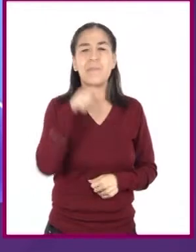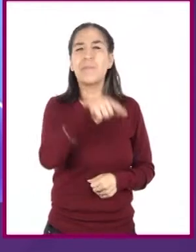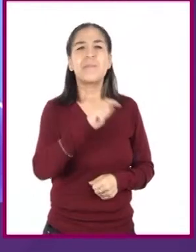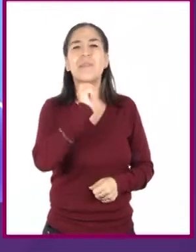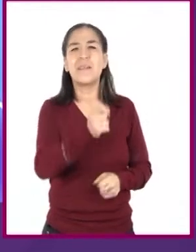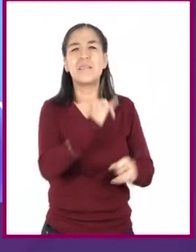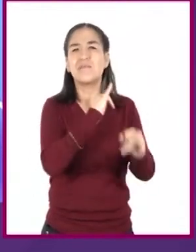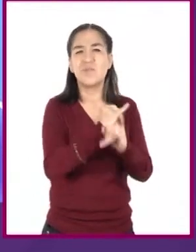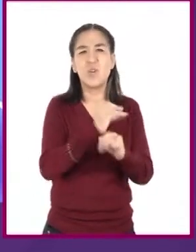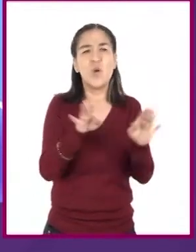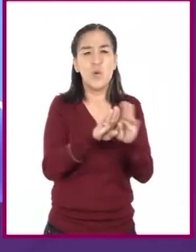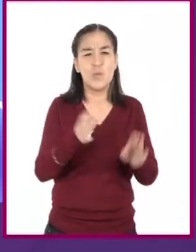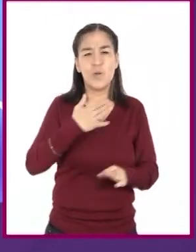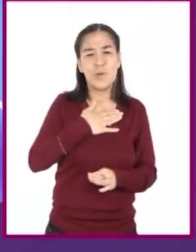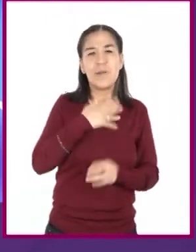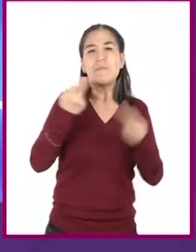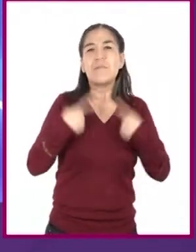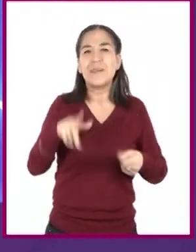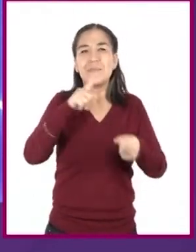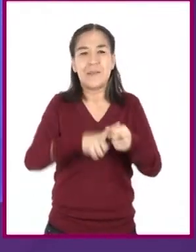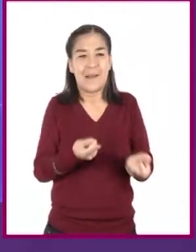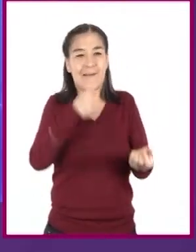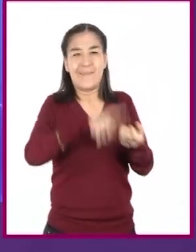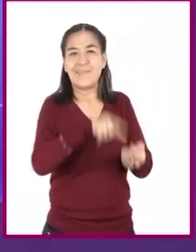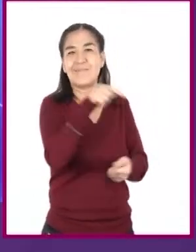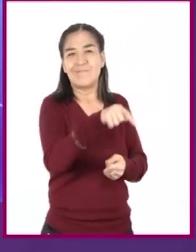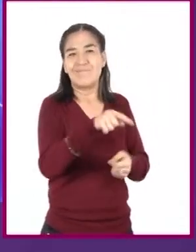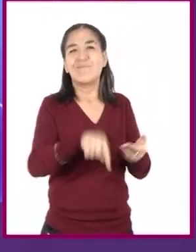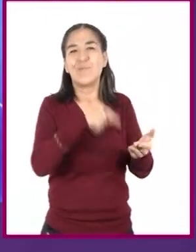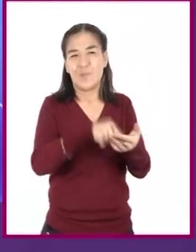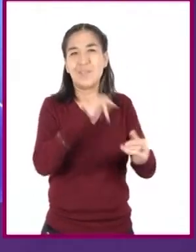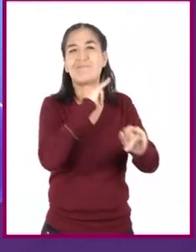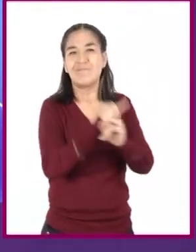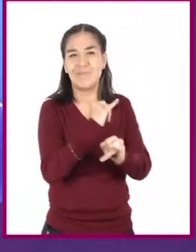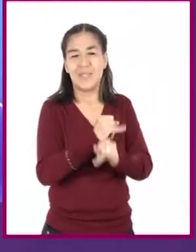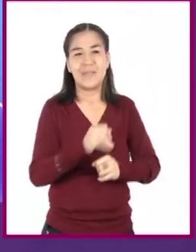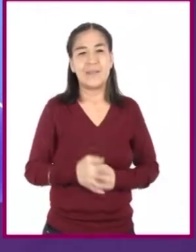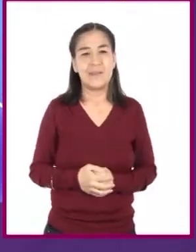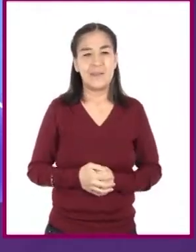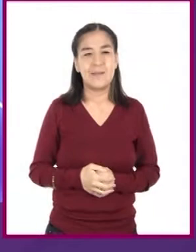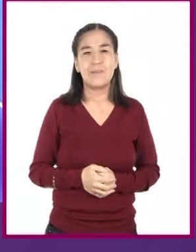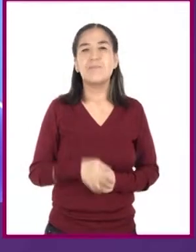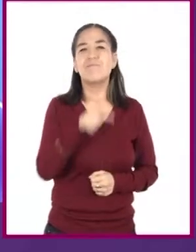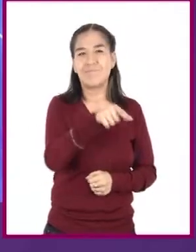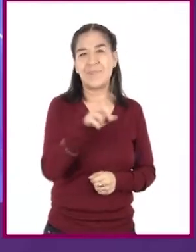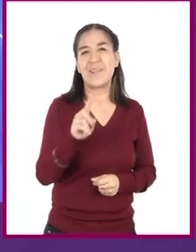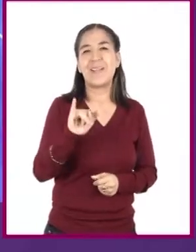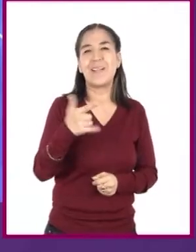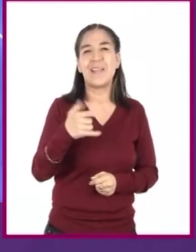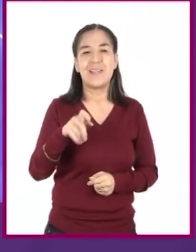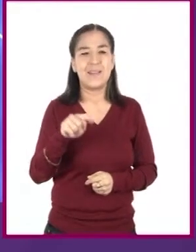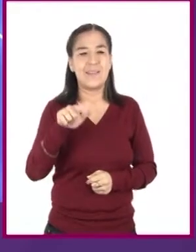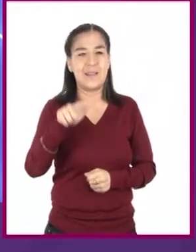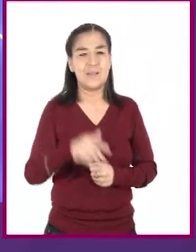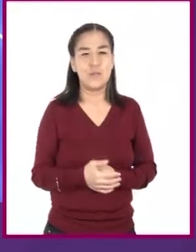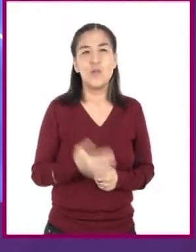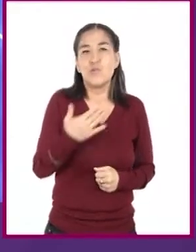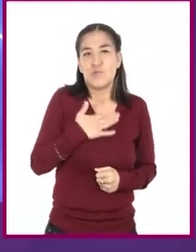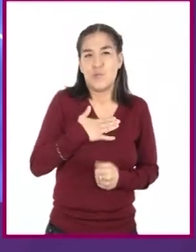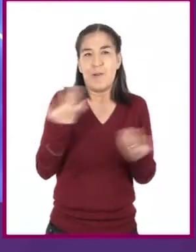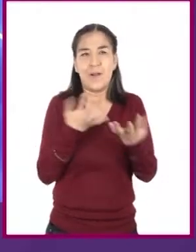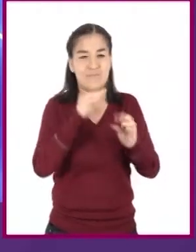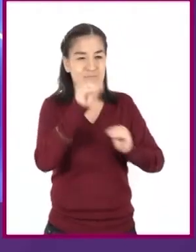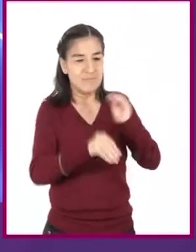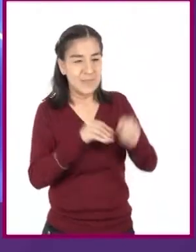aquello que me identifica como persona dentro del ciberespacio, es decir, en entorno digital. Yo soy quien lo construye